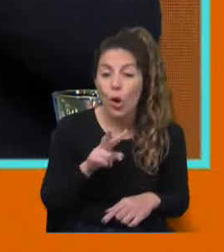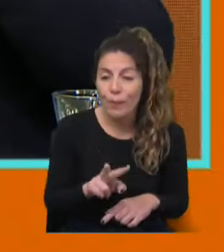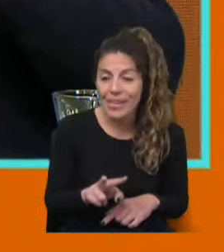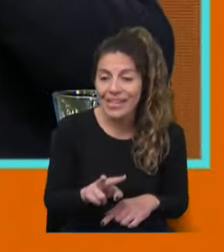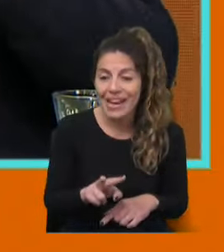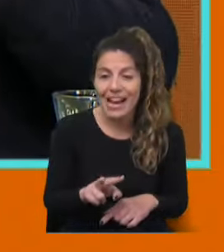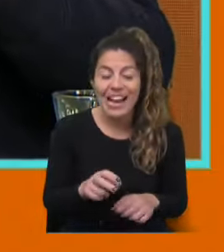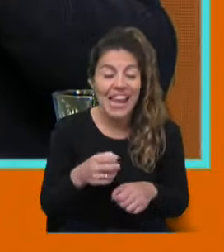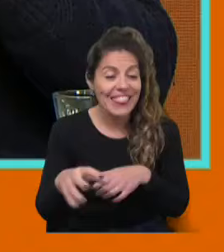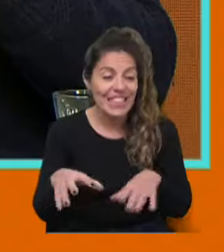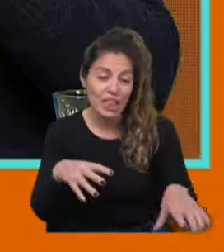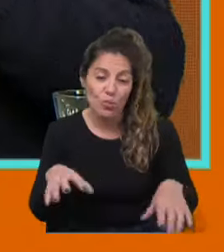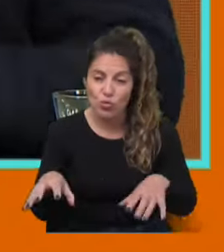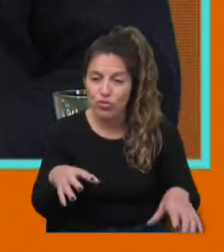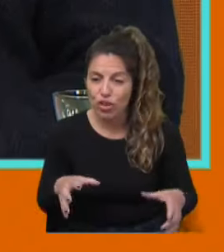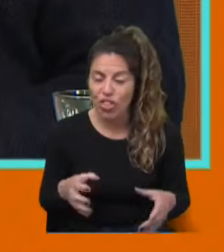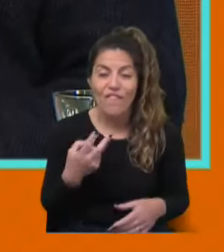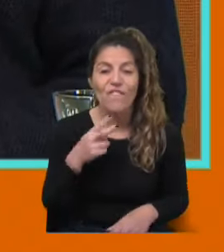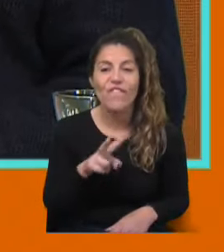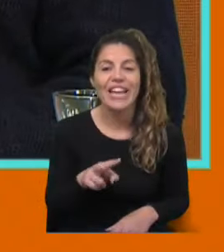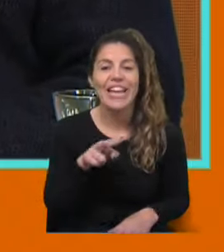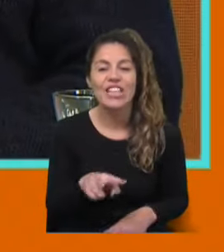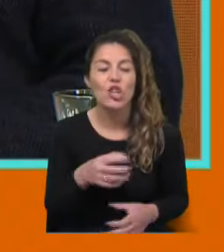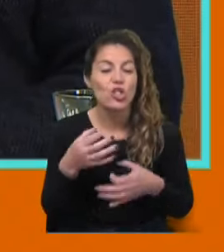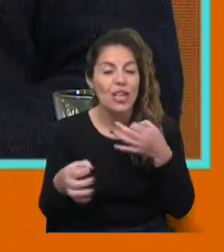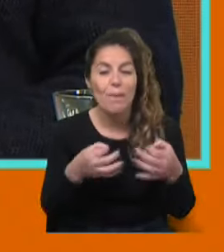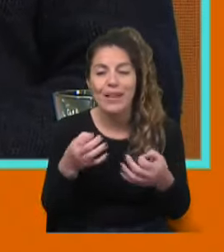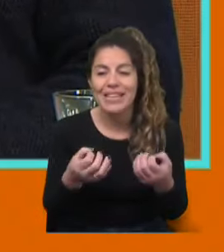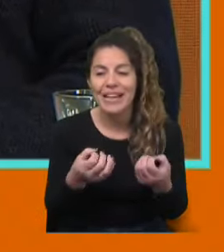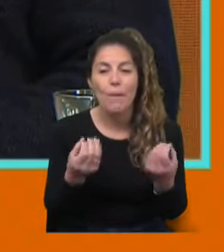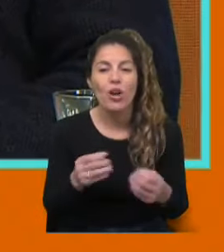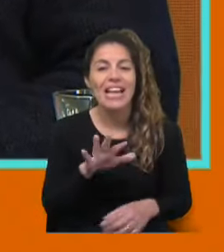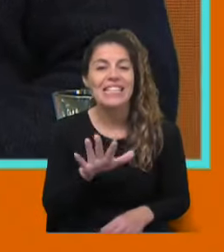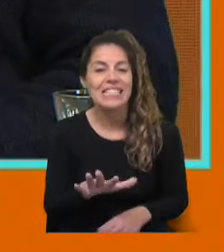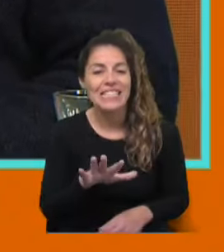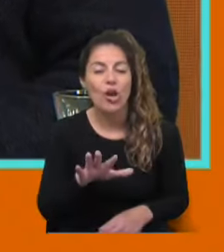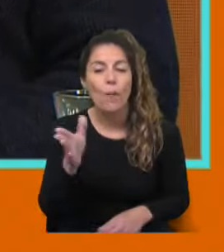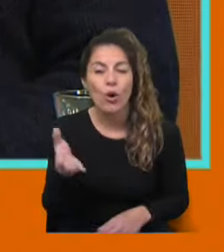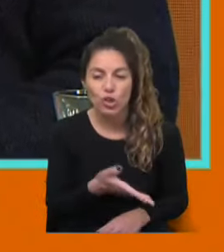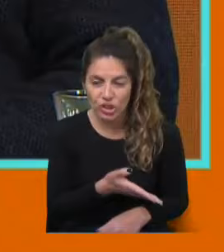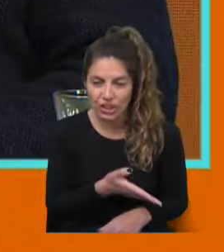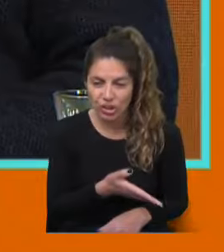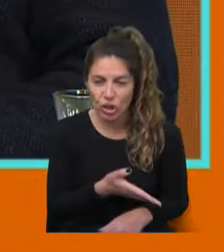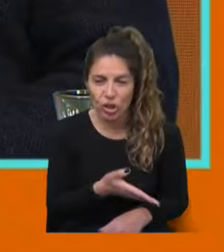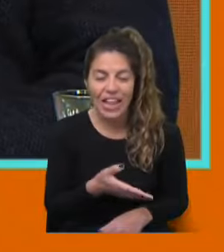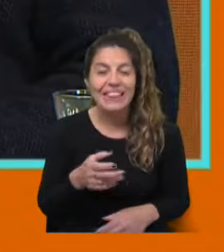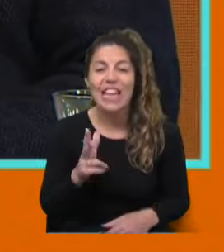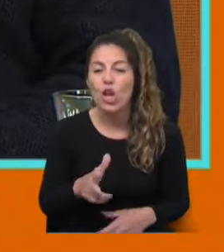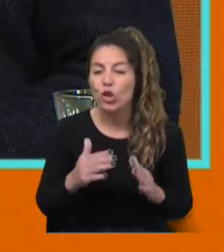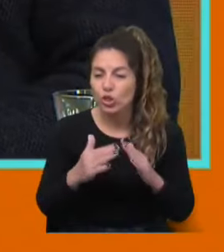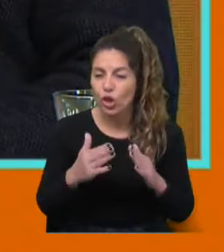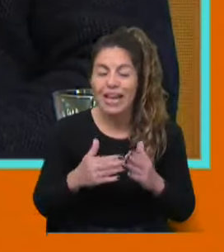la distribución, ve que eso se explica porque el 5% de los hogares